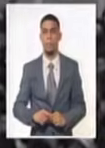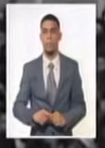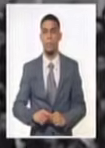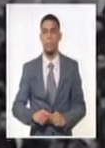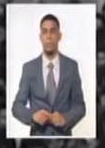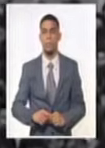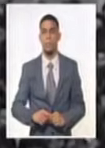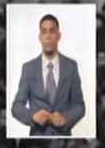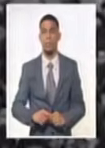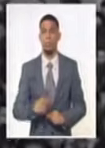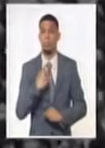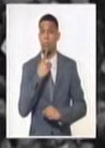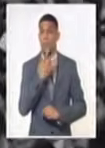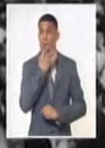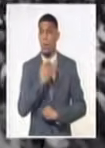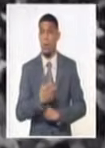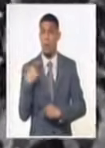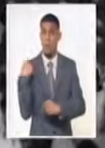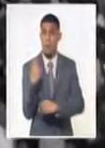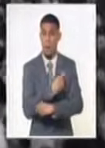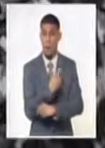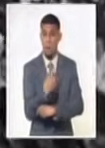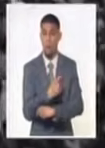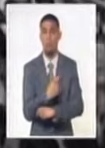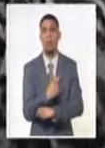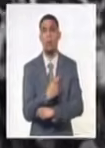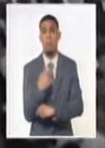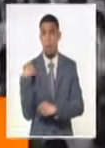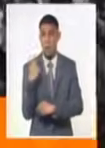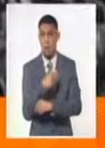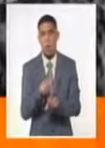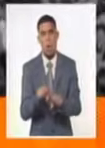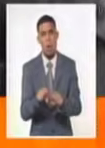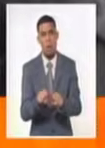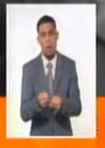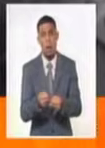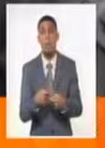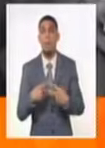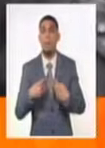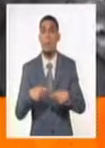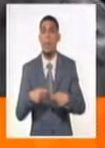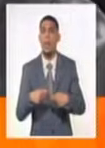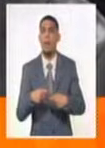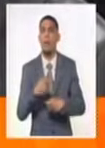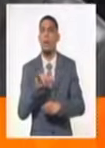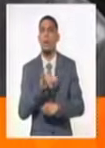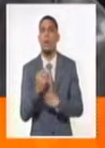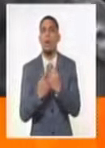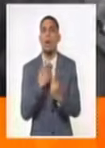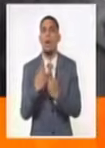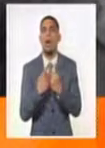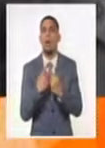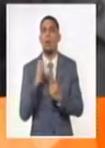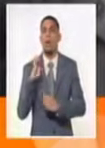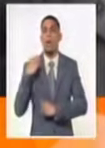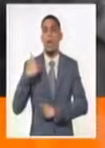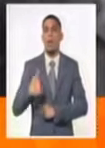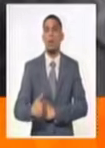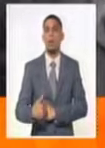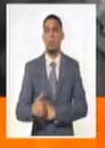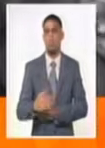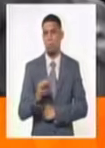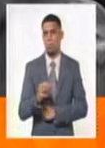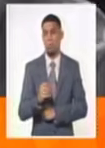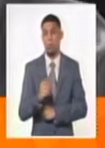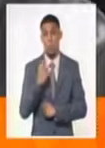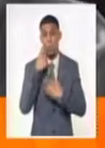El maestro está obligado ante todo a plantearse ante sí altos requerimientos morales, ya